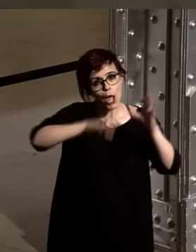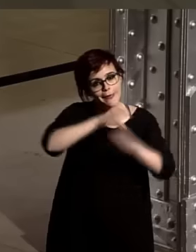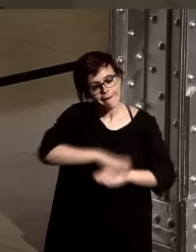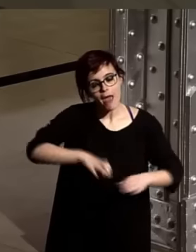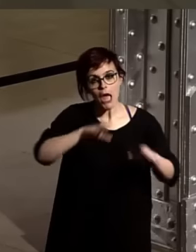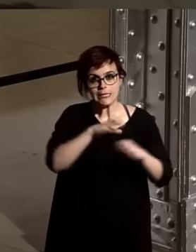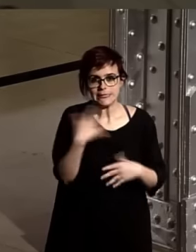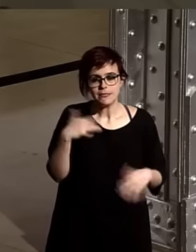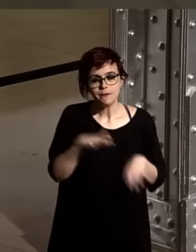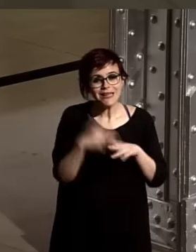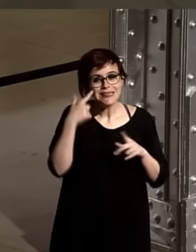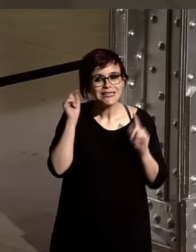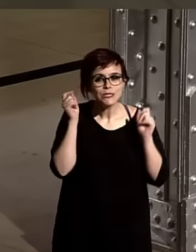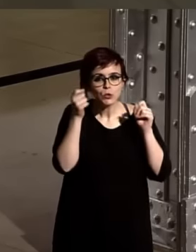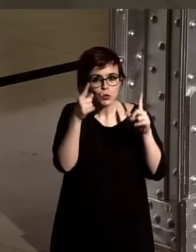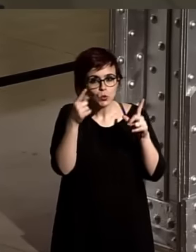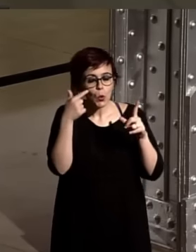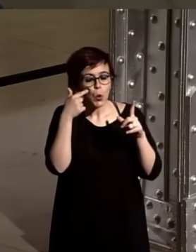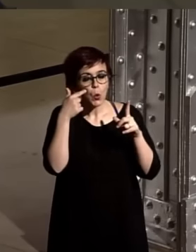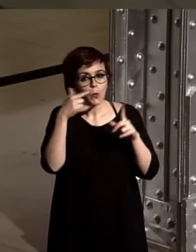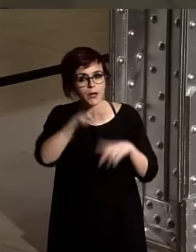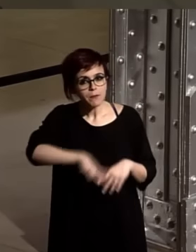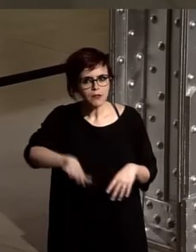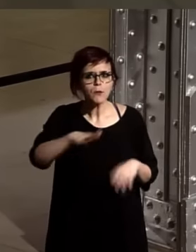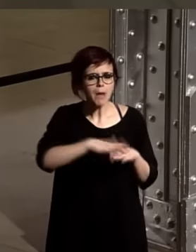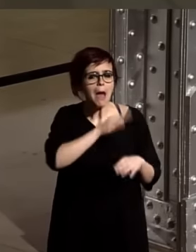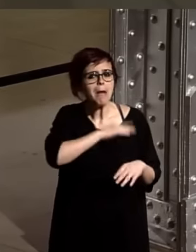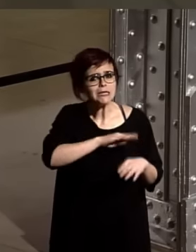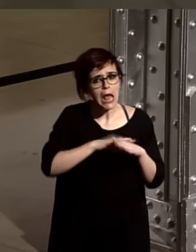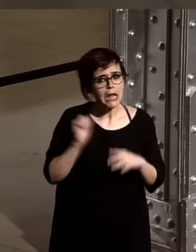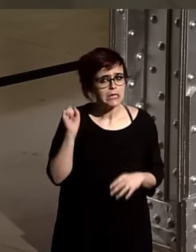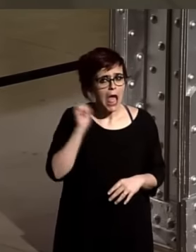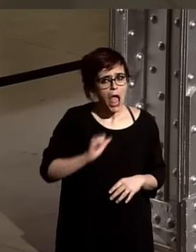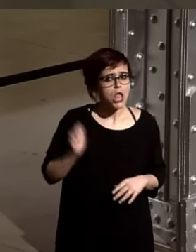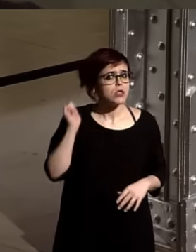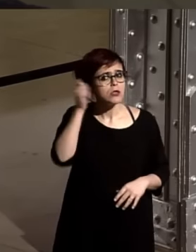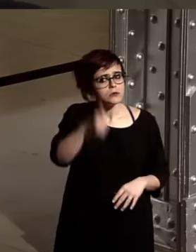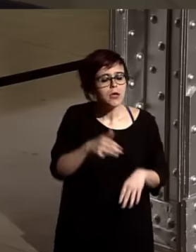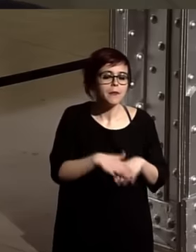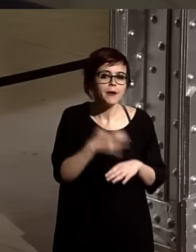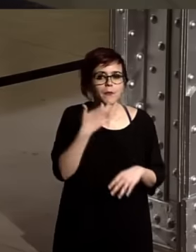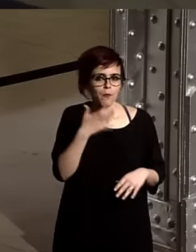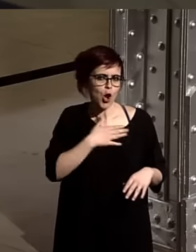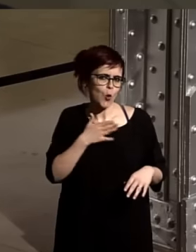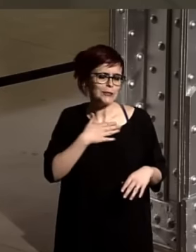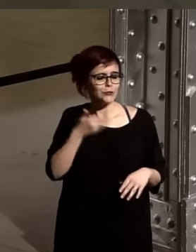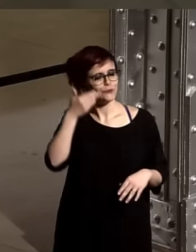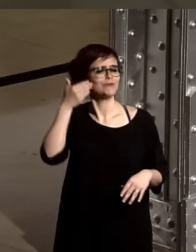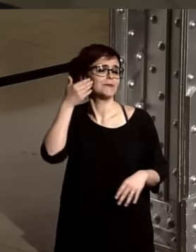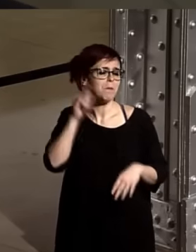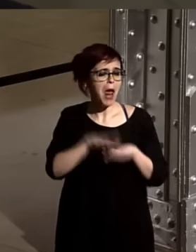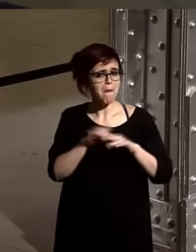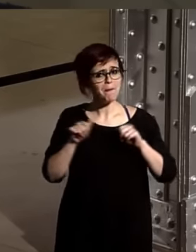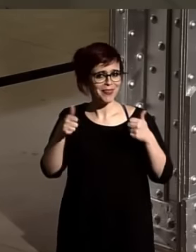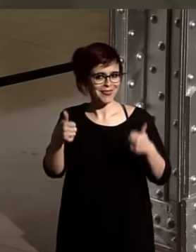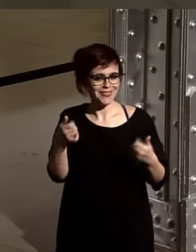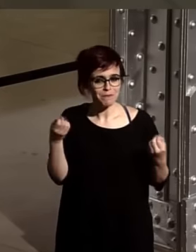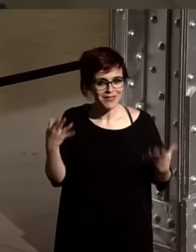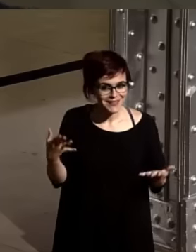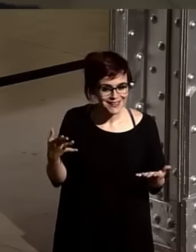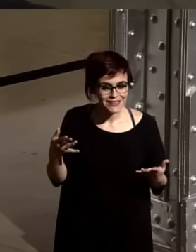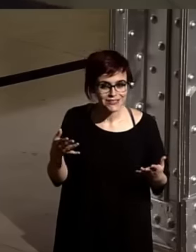los descubrimientos de los hay bastantes en los últimos años la verdad vamos a poder los nuestros para empezar no por adelante